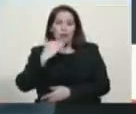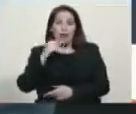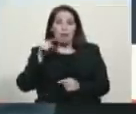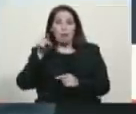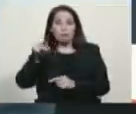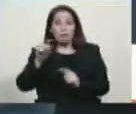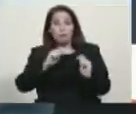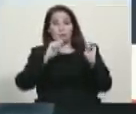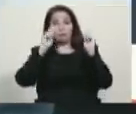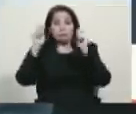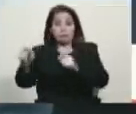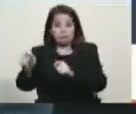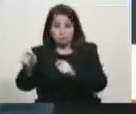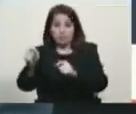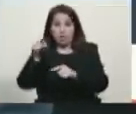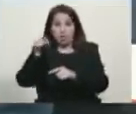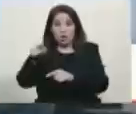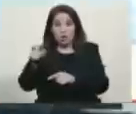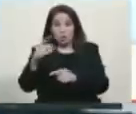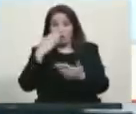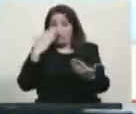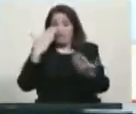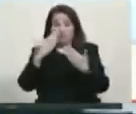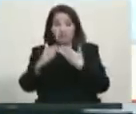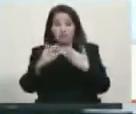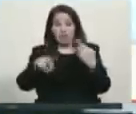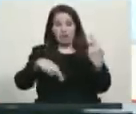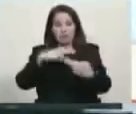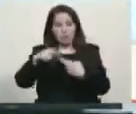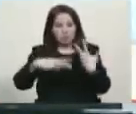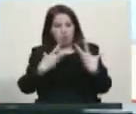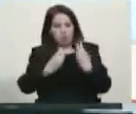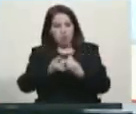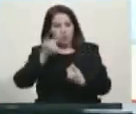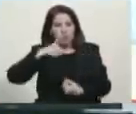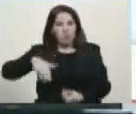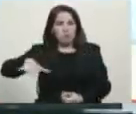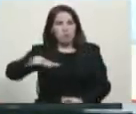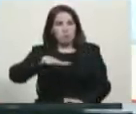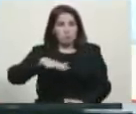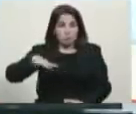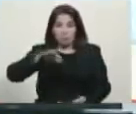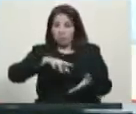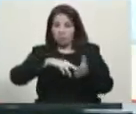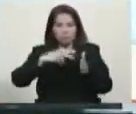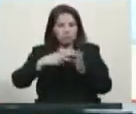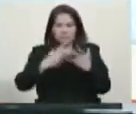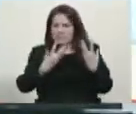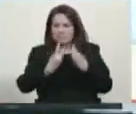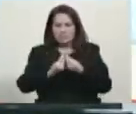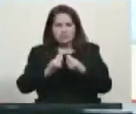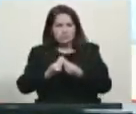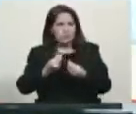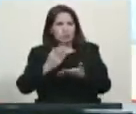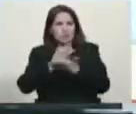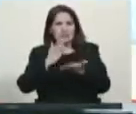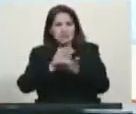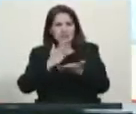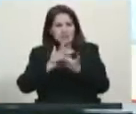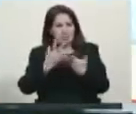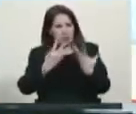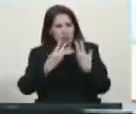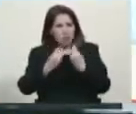ti. Quedas tú al frente, junto al pueblo, siempre junto al pueblo, me dijo. Siempre en Unión